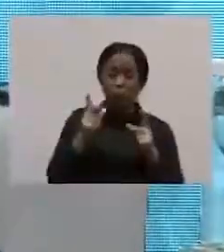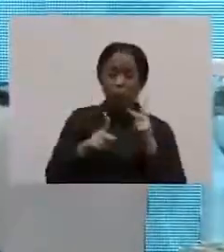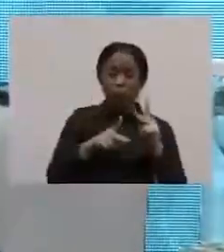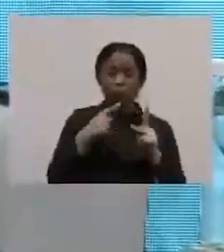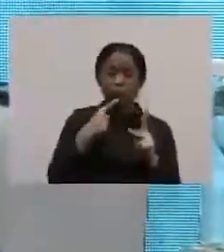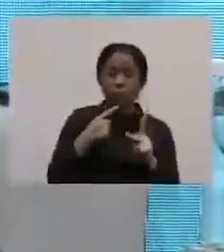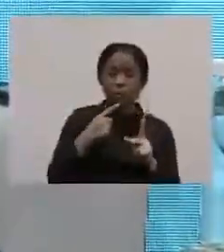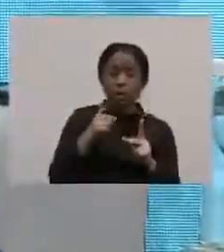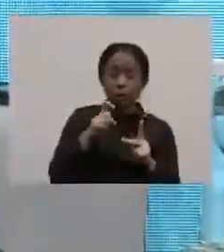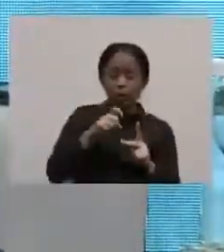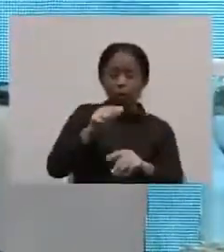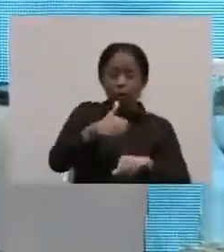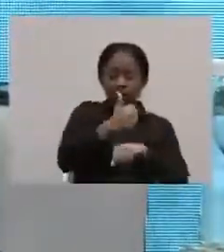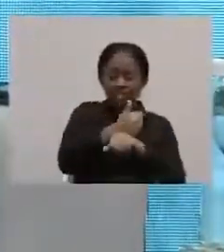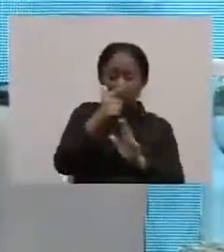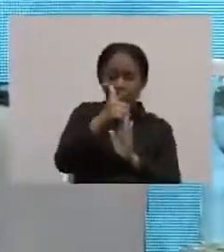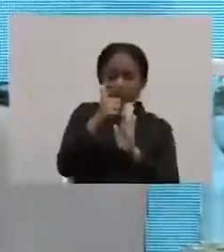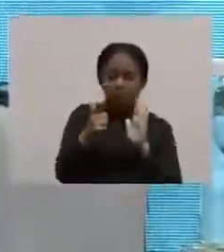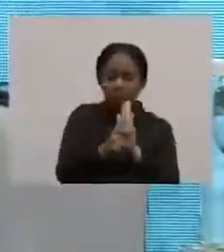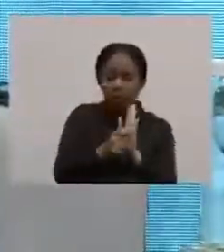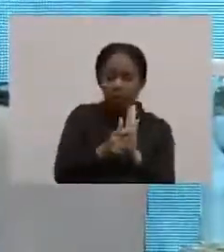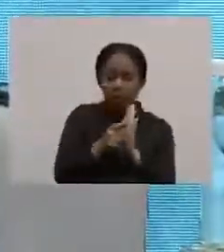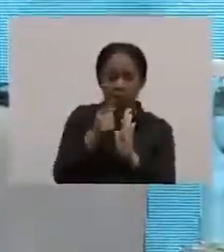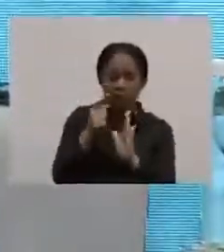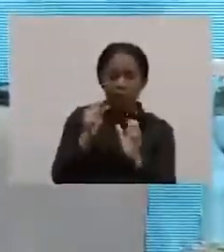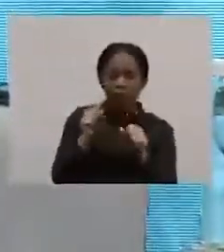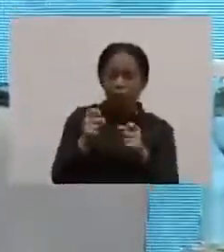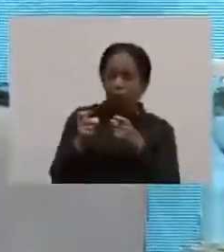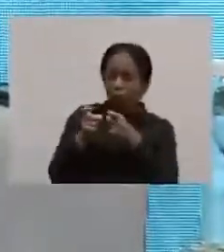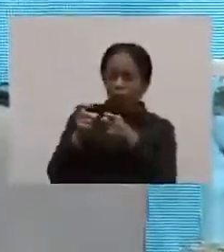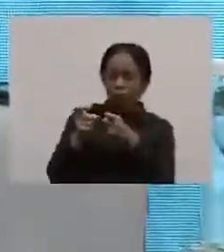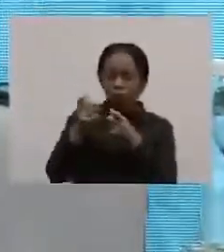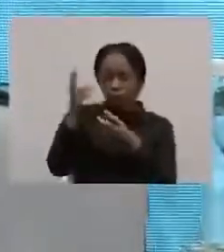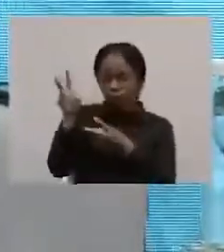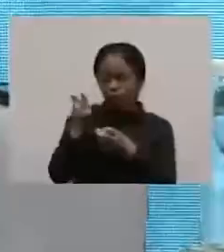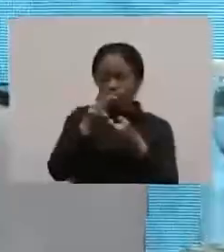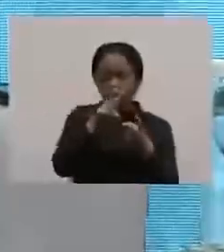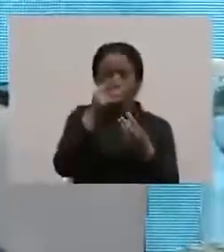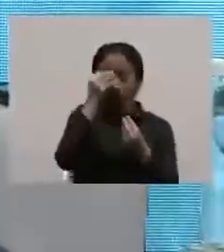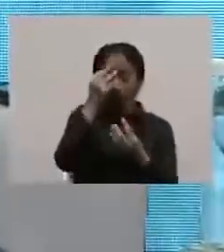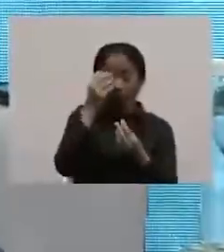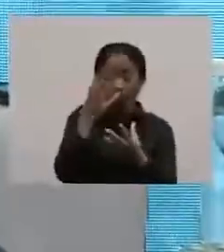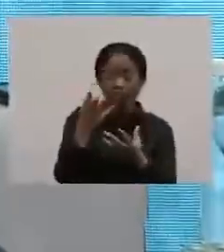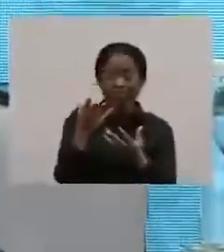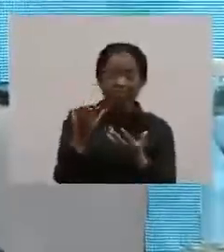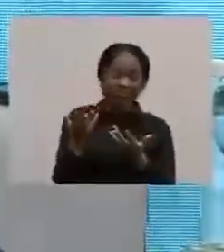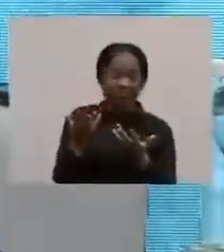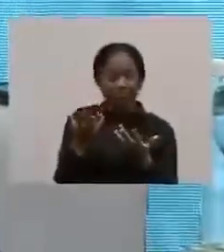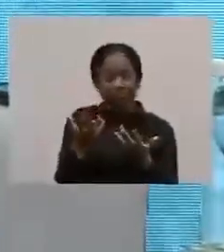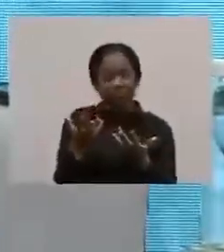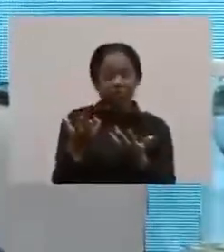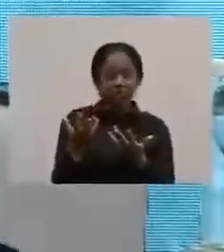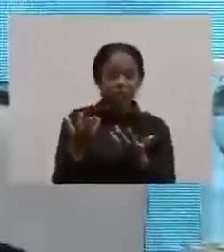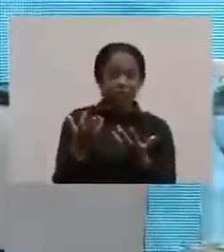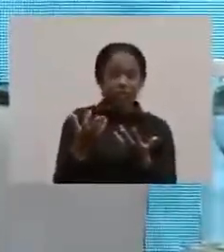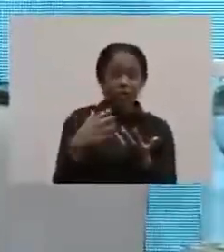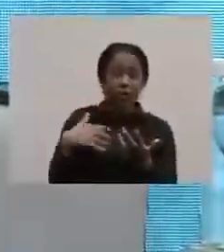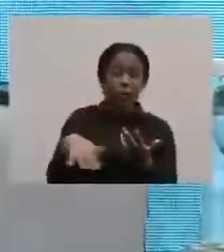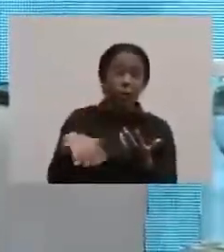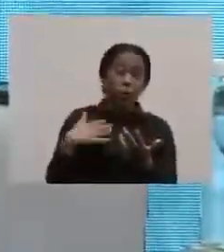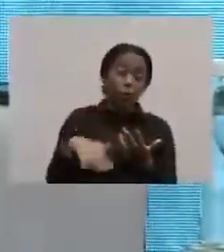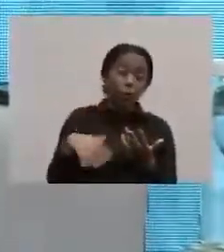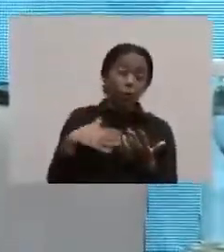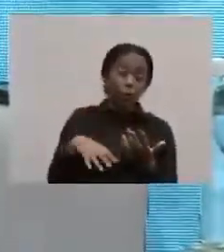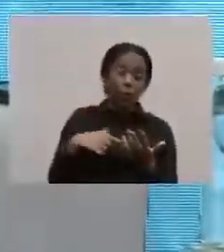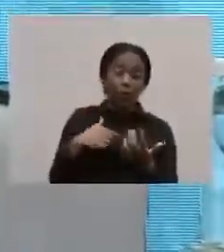falsas. Bueno, Si estuviera penado cada vez que yo hablo mentira, yo estuviera condenado como a 15 cadenas perpetuas.